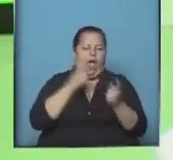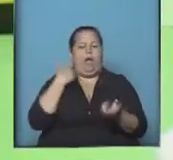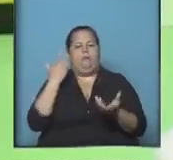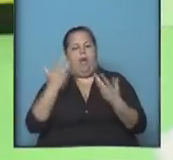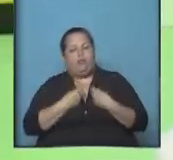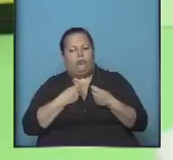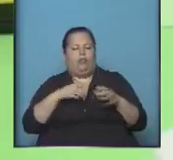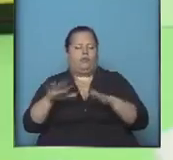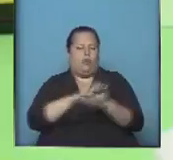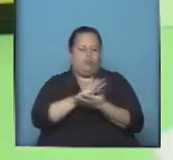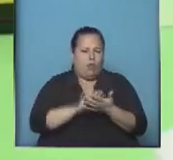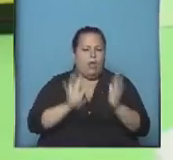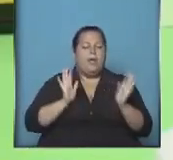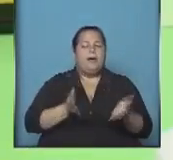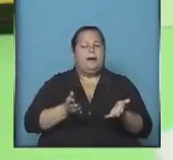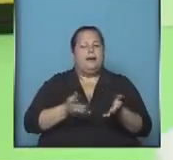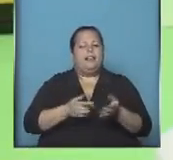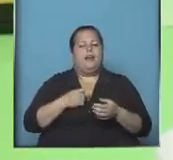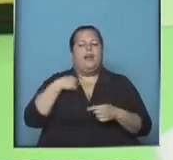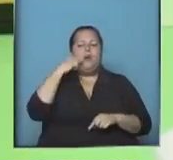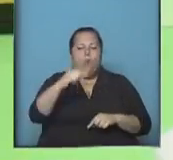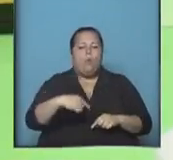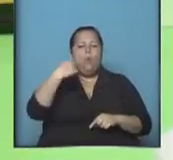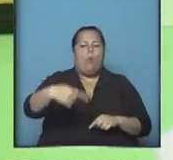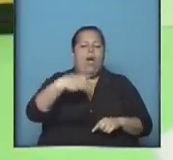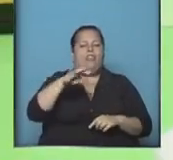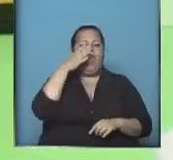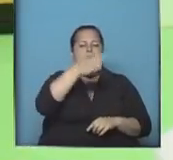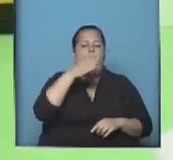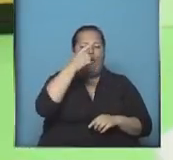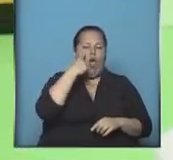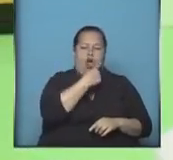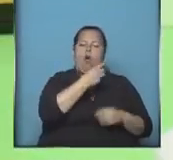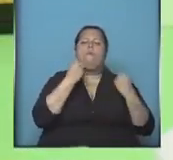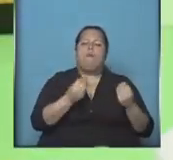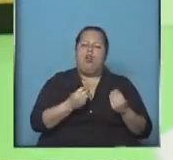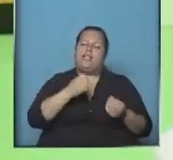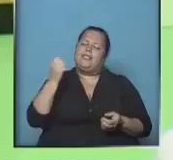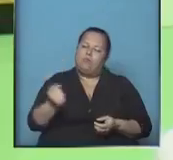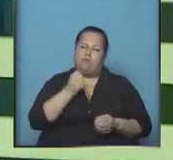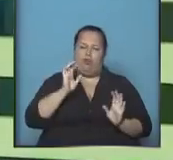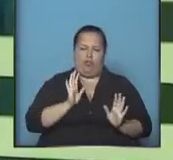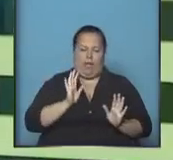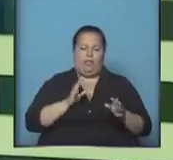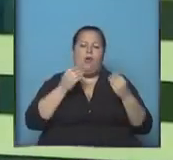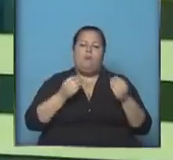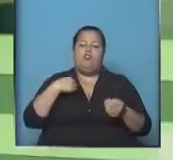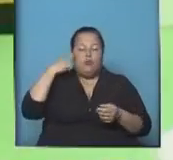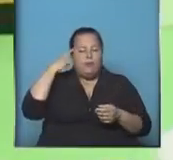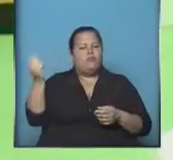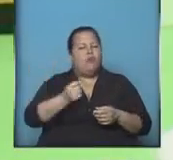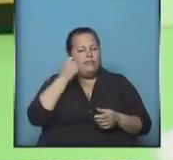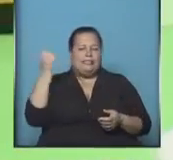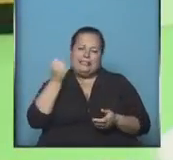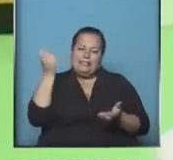me adecua en esta situación cada cuánto debería ir al oftalmólogo y por qué esto es tan radical porque me parece que es importante